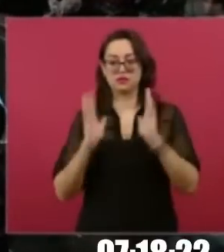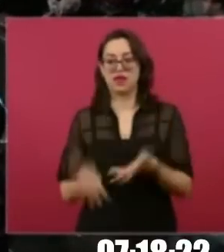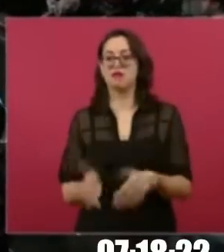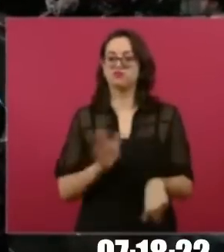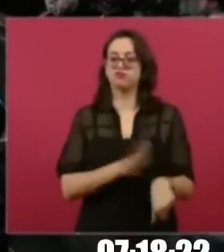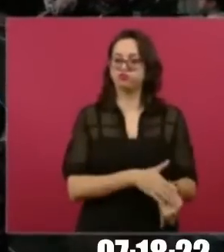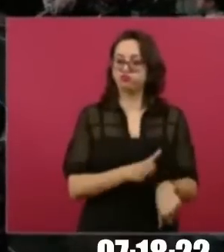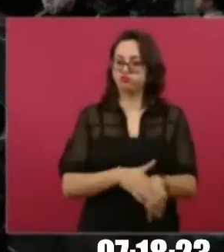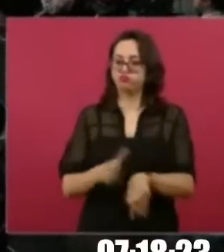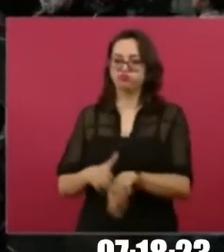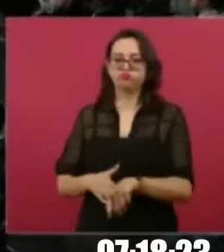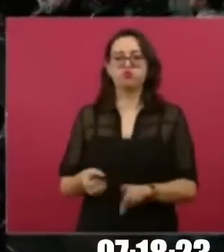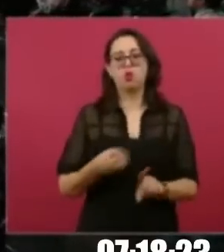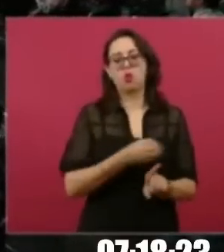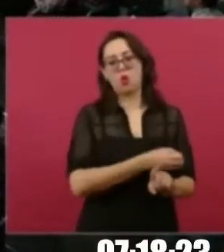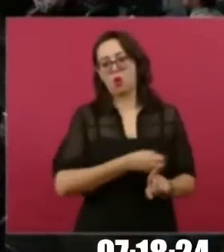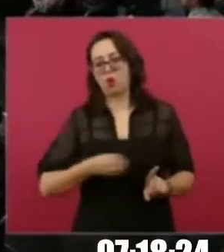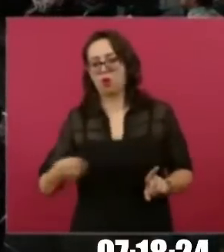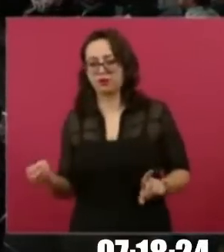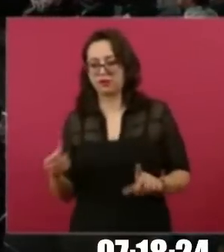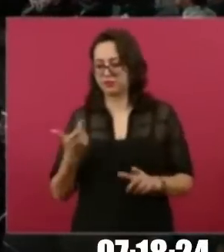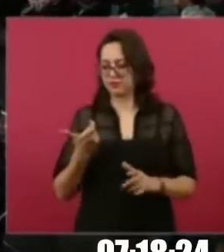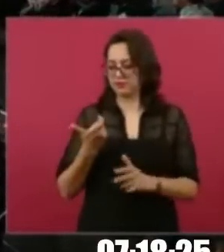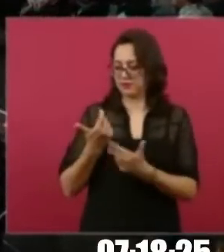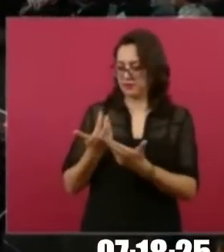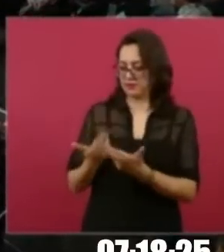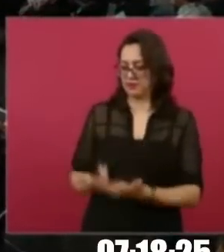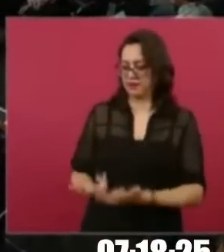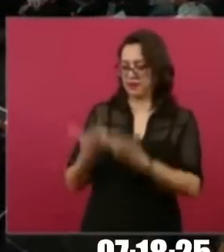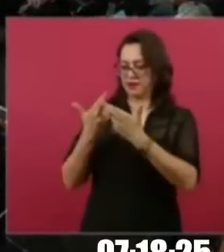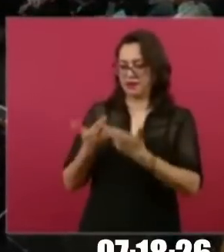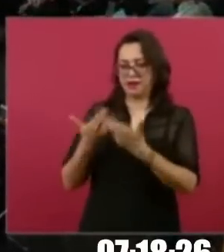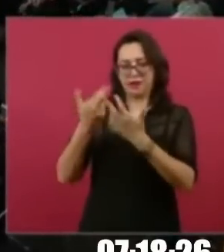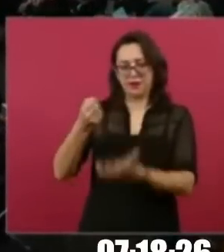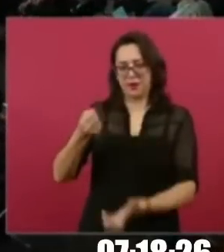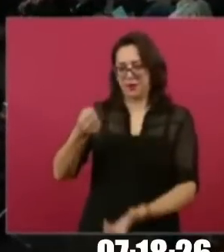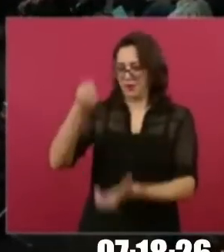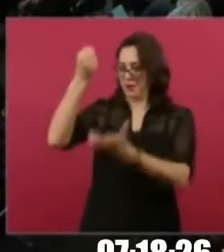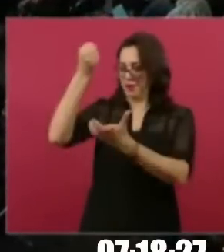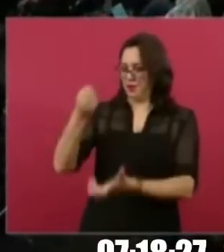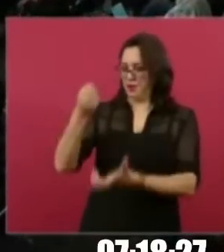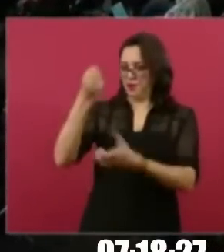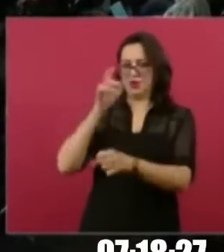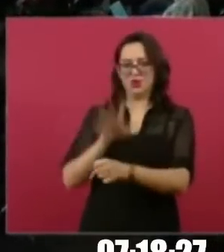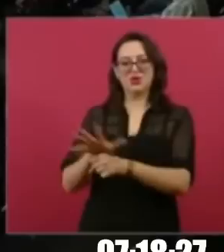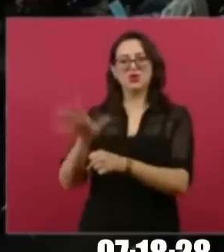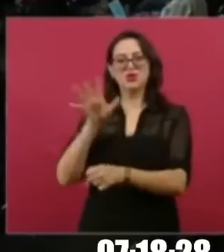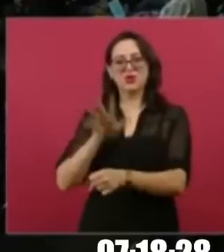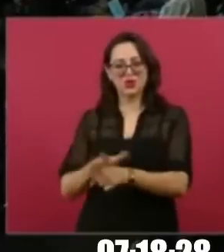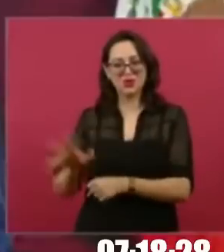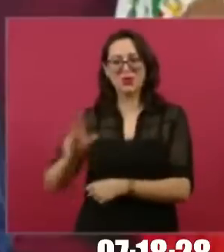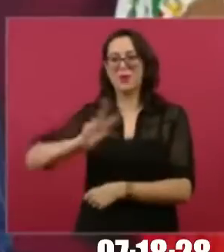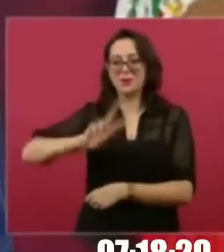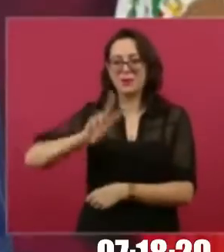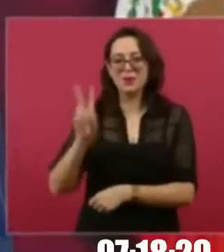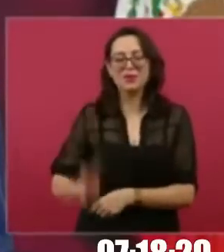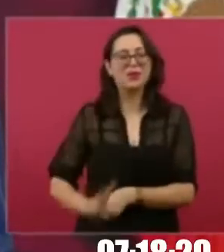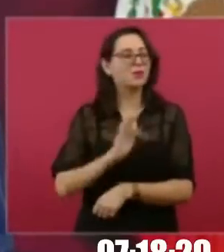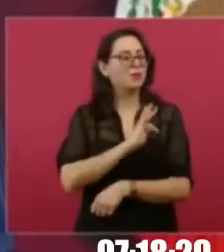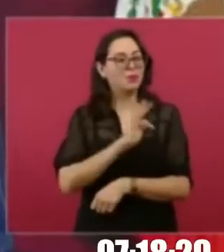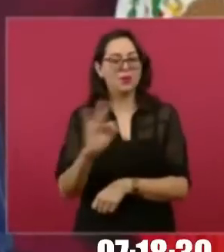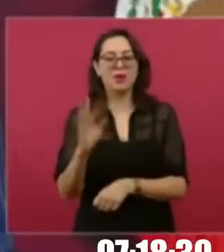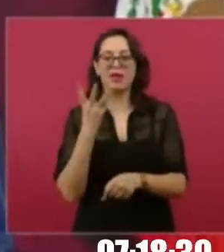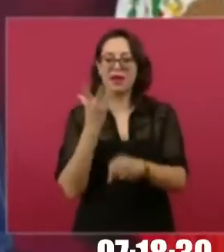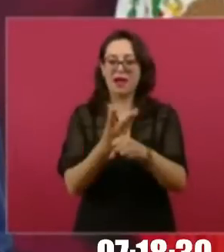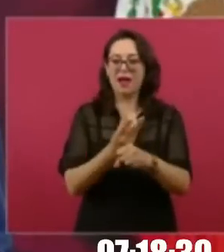y ahora podemos liberar muchos fondos todos los que sean necesarios no hay